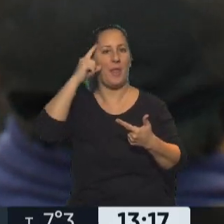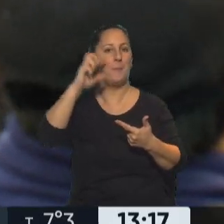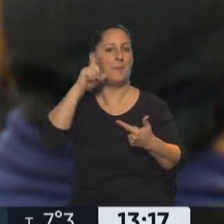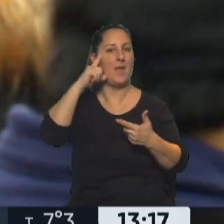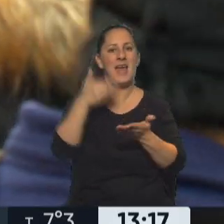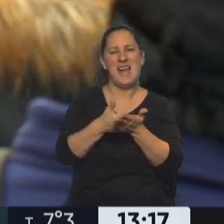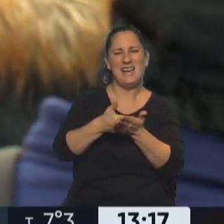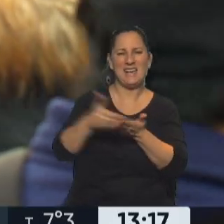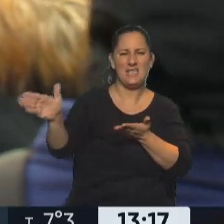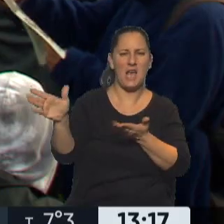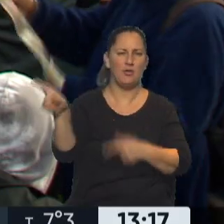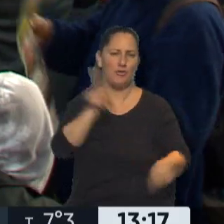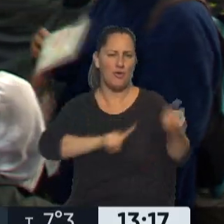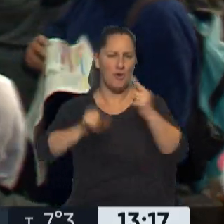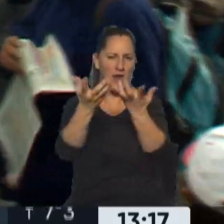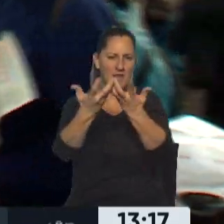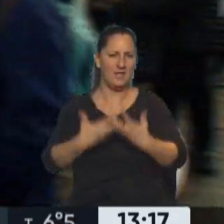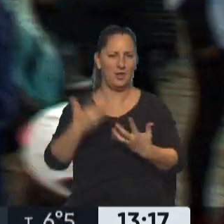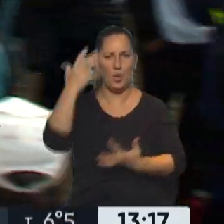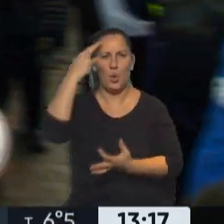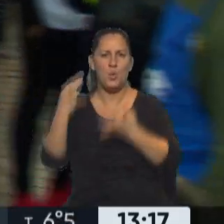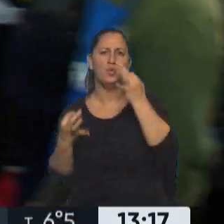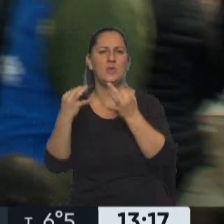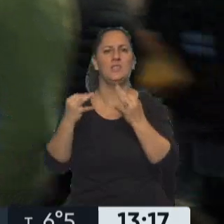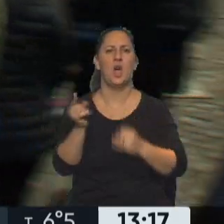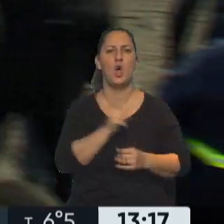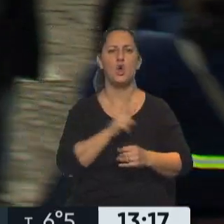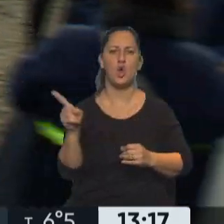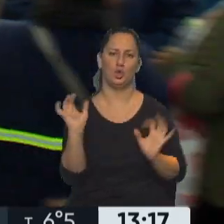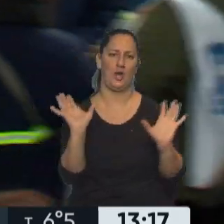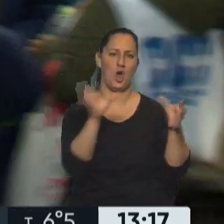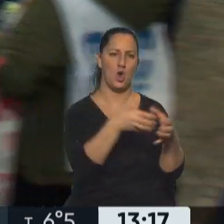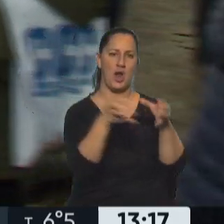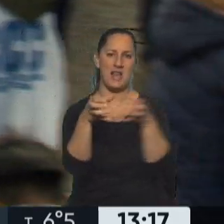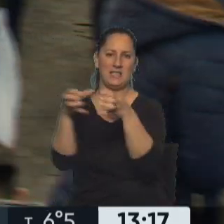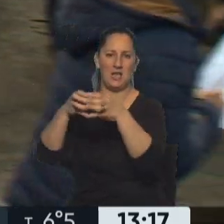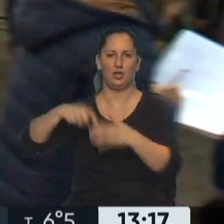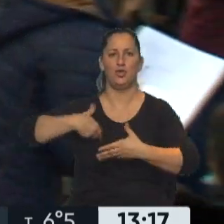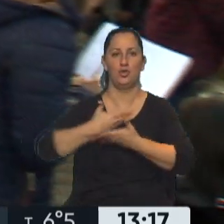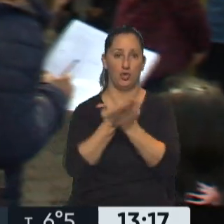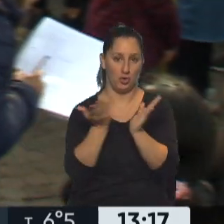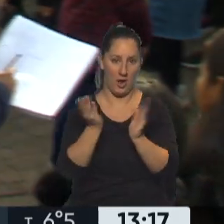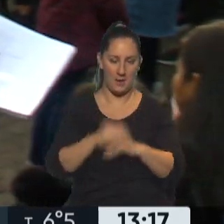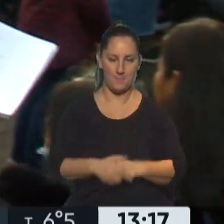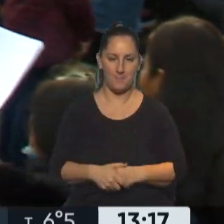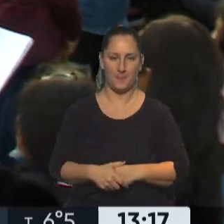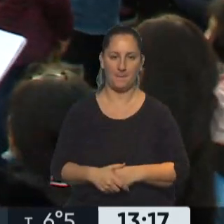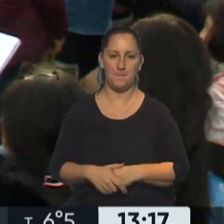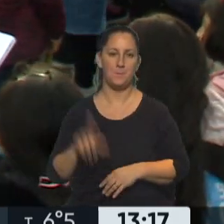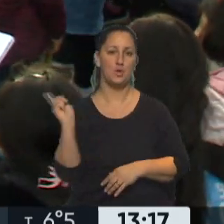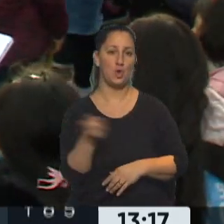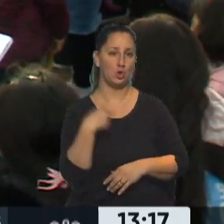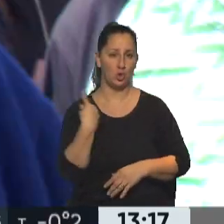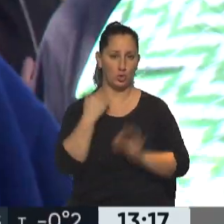una coordinación nacional de la justicia contra las organizaciones sociales, según denuncian. Venimos a